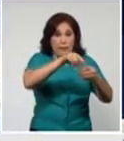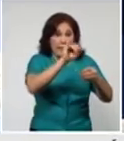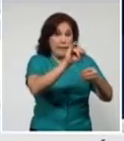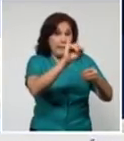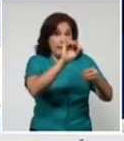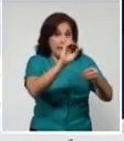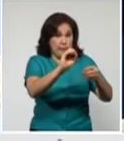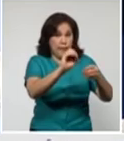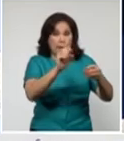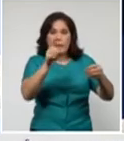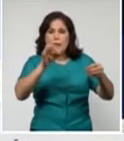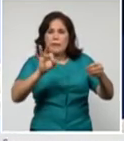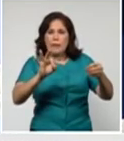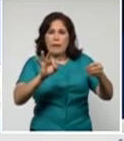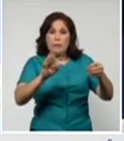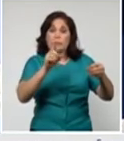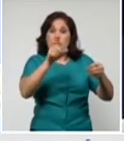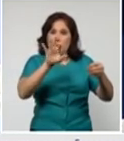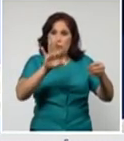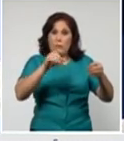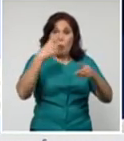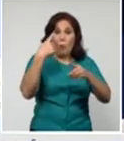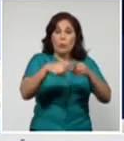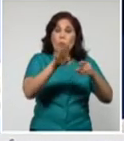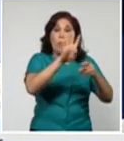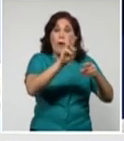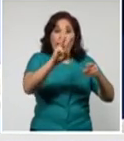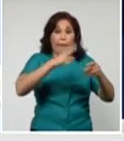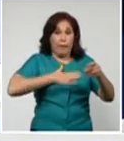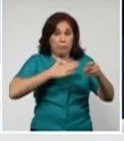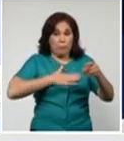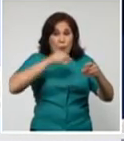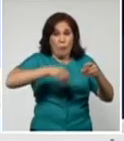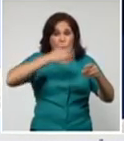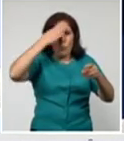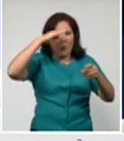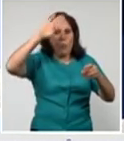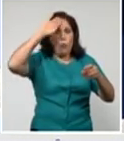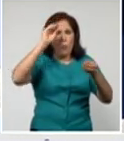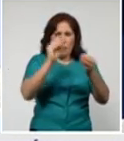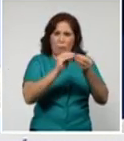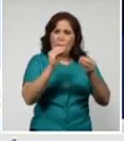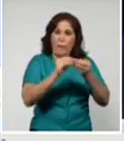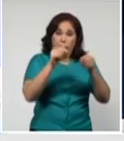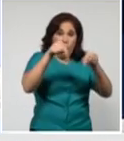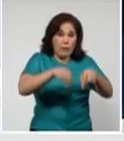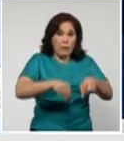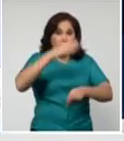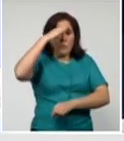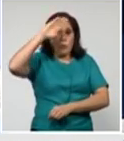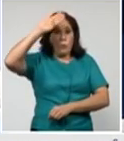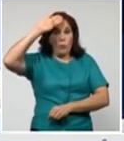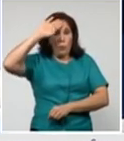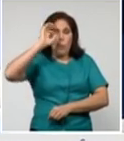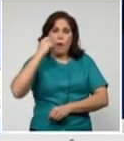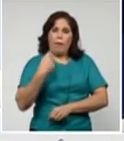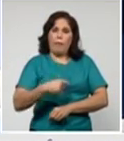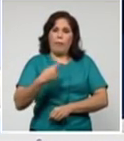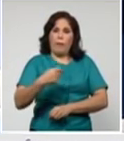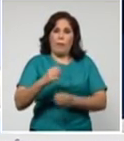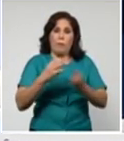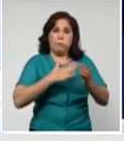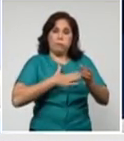Los 43 autóctonos, que sí tienen que ver con la transmisión en nuestro país, pues pertenecen a